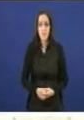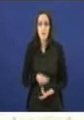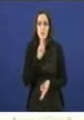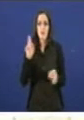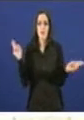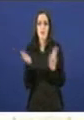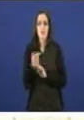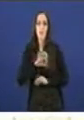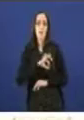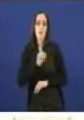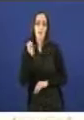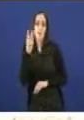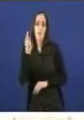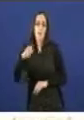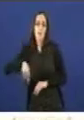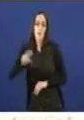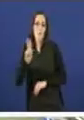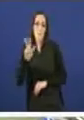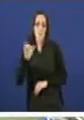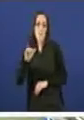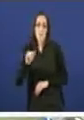Réplica da señora Dan Villamarín.